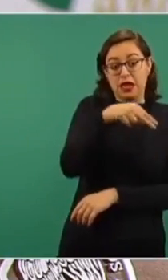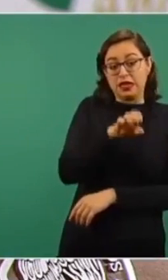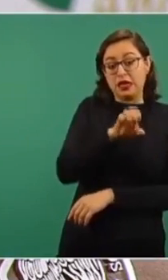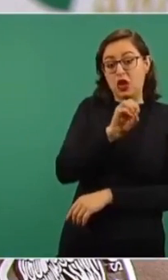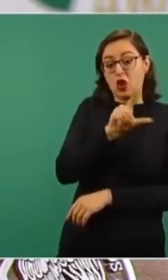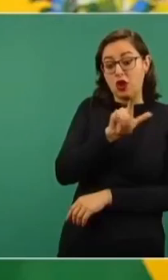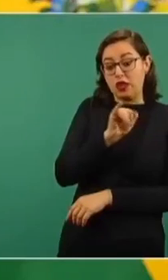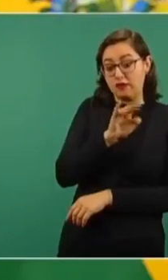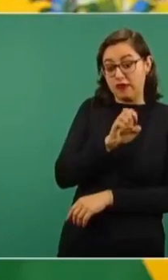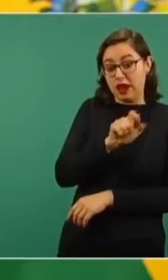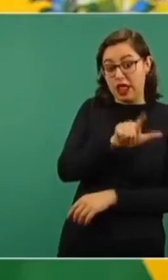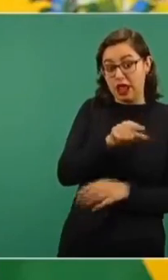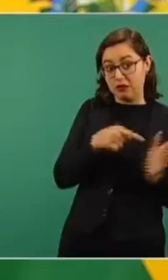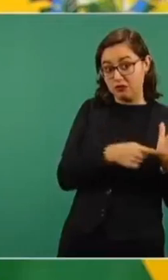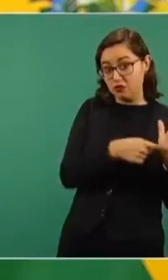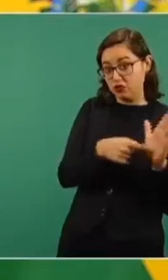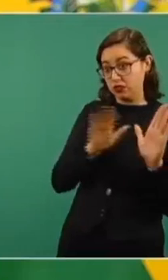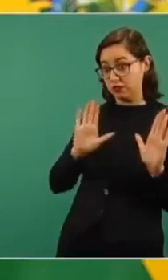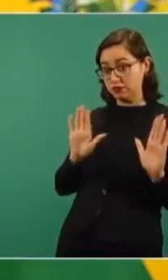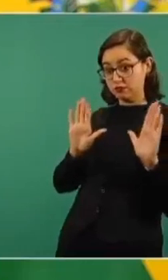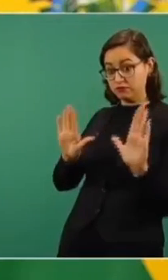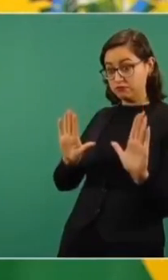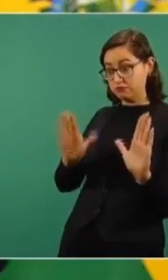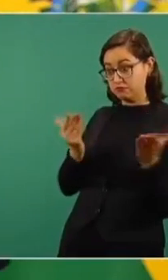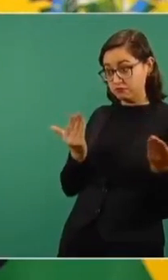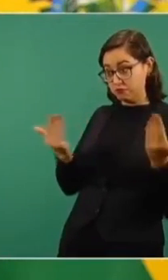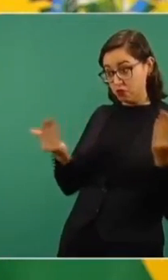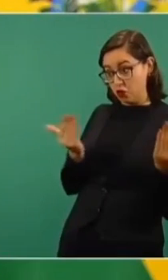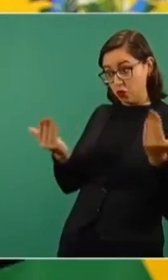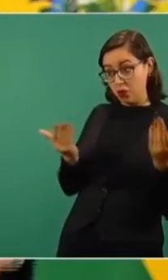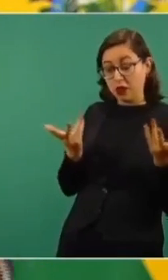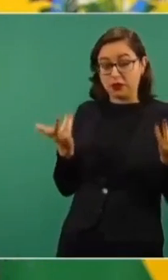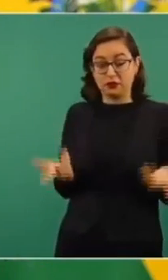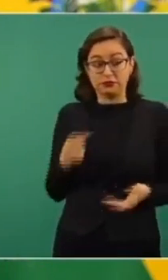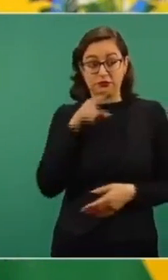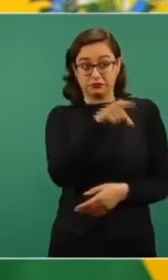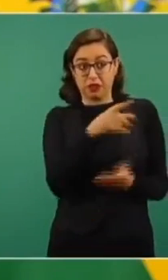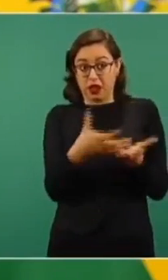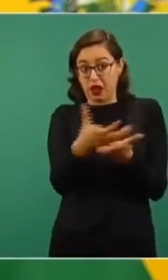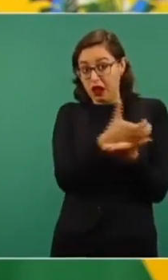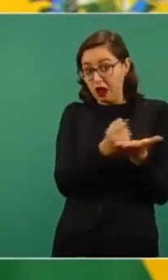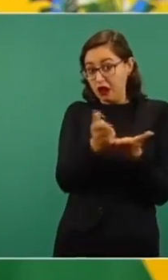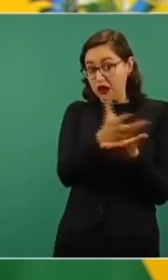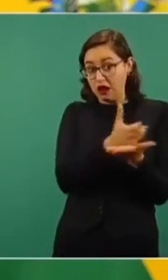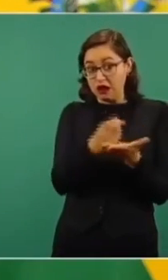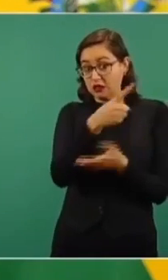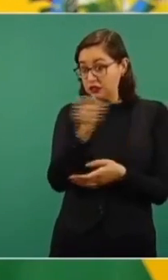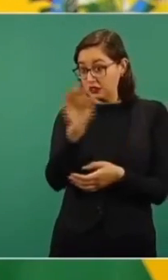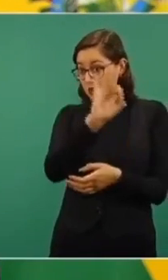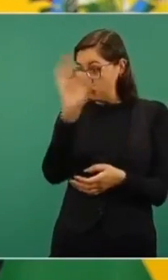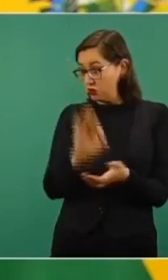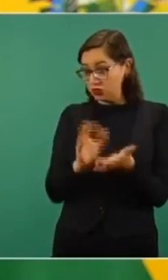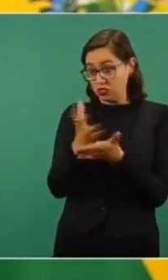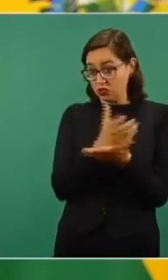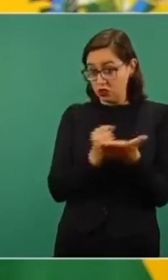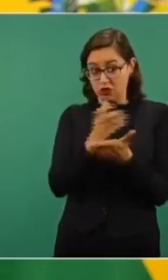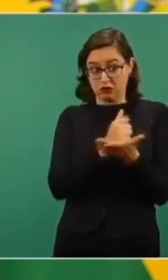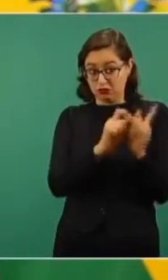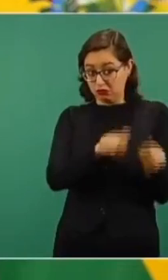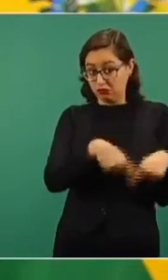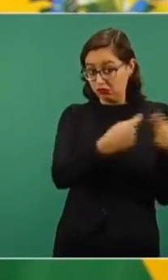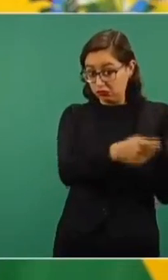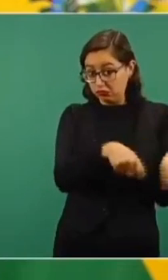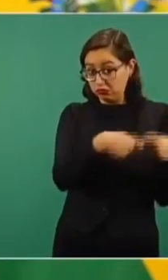pues básicamente generar excedentes económicos que en lugar de que el mercado sea el mecanismo de asignación, sea el